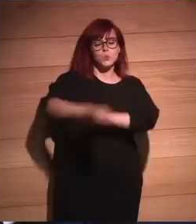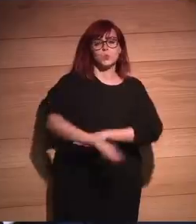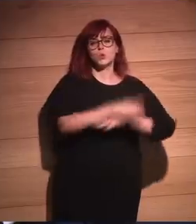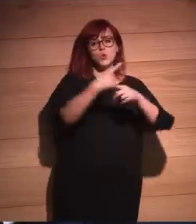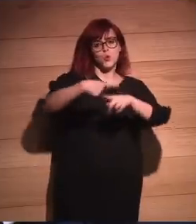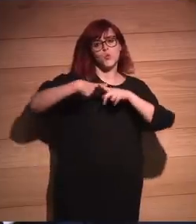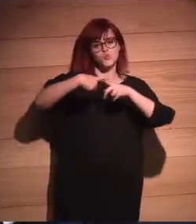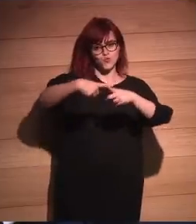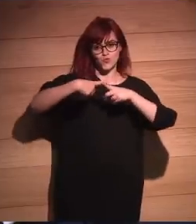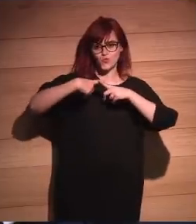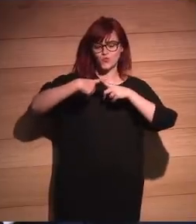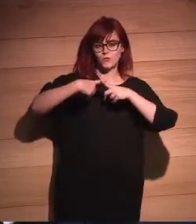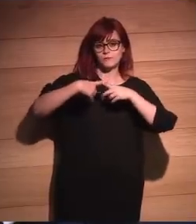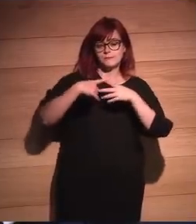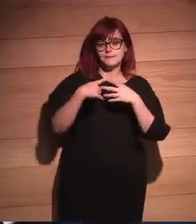común y